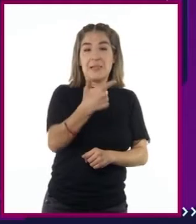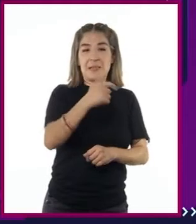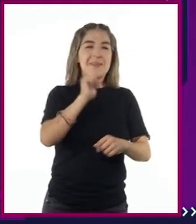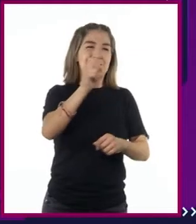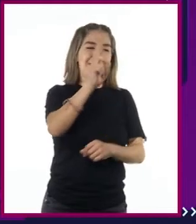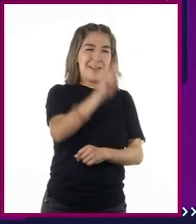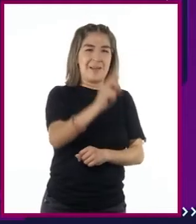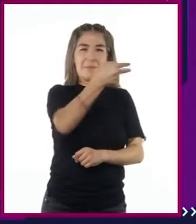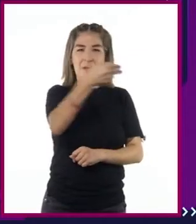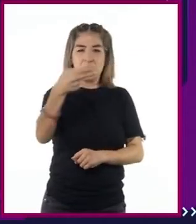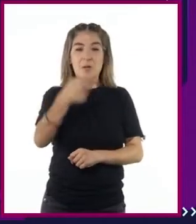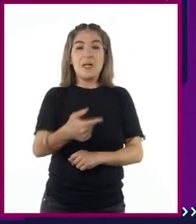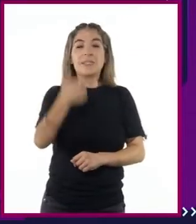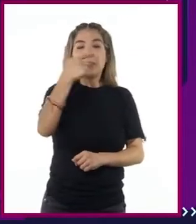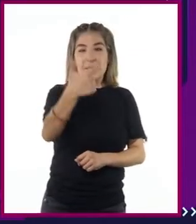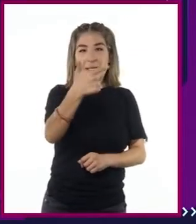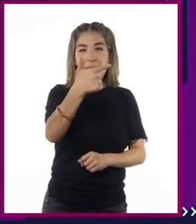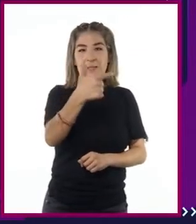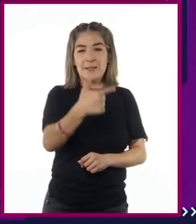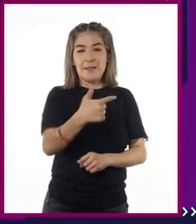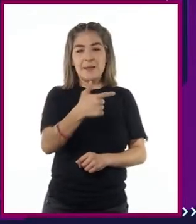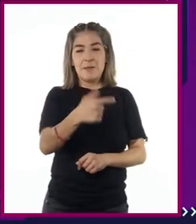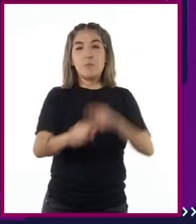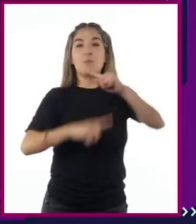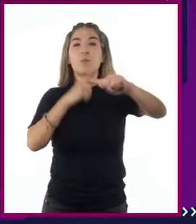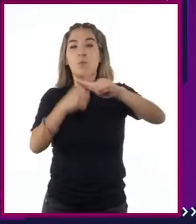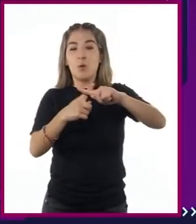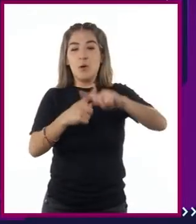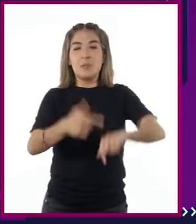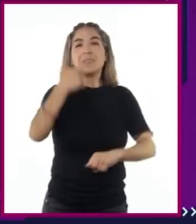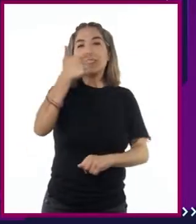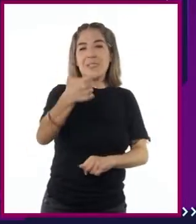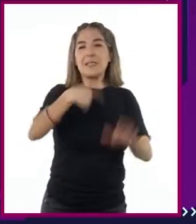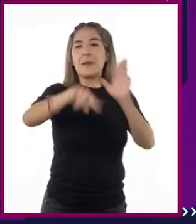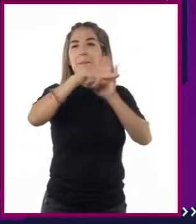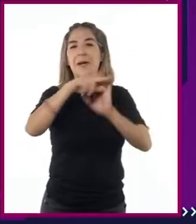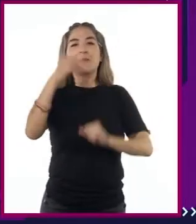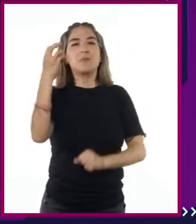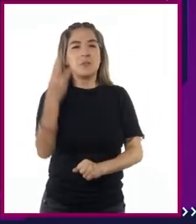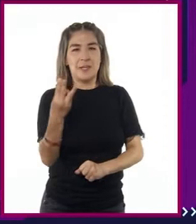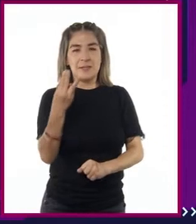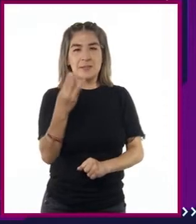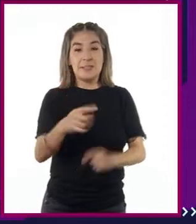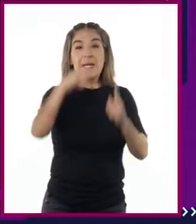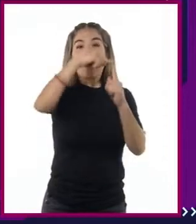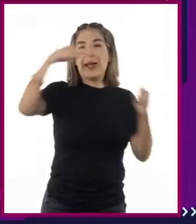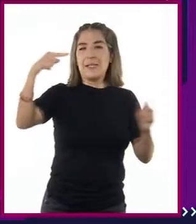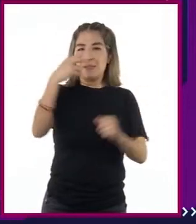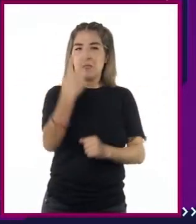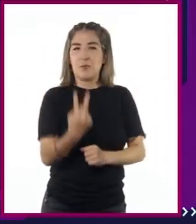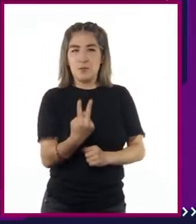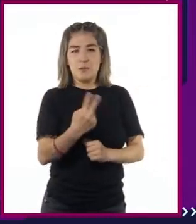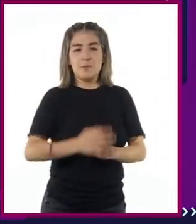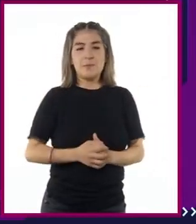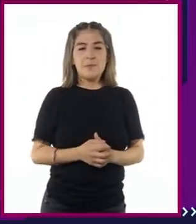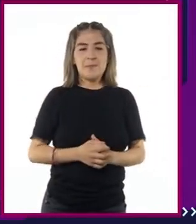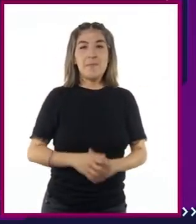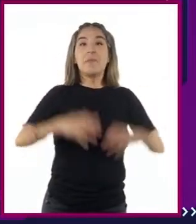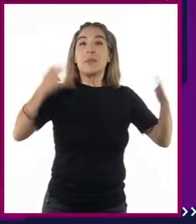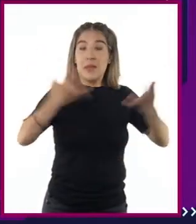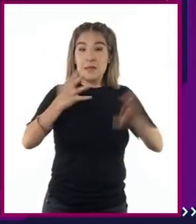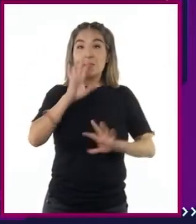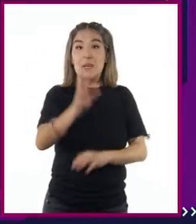es igual a 7 por 7 menos 3 entre 2.